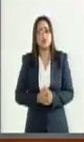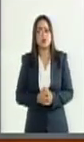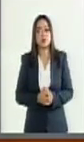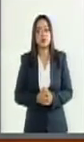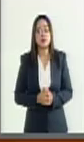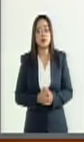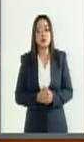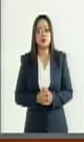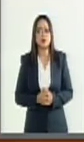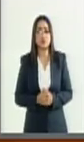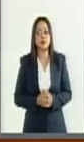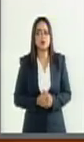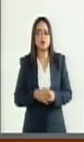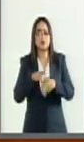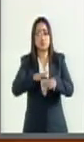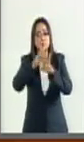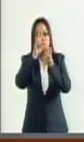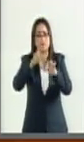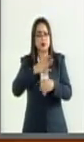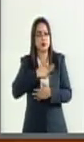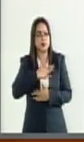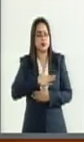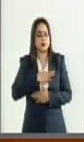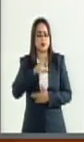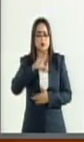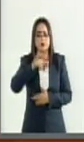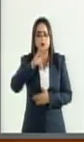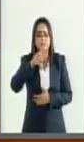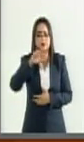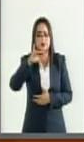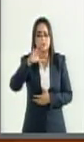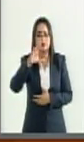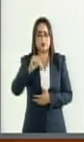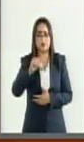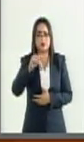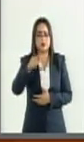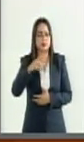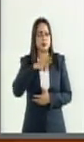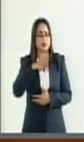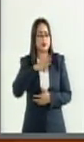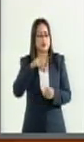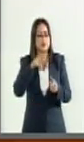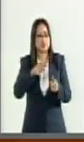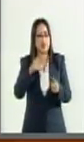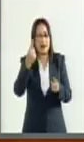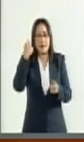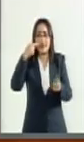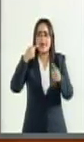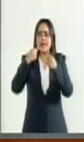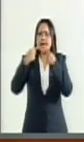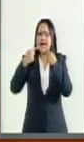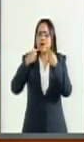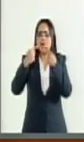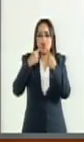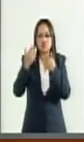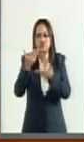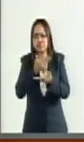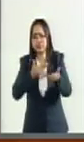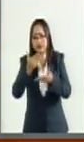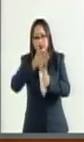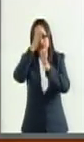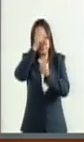materia de justicia cívica e itinerante, los diálogos por la justicia cotidiana